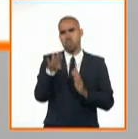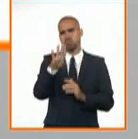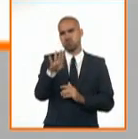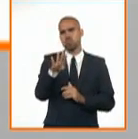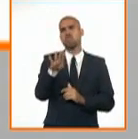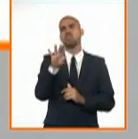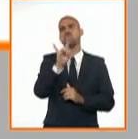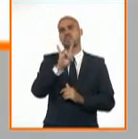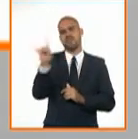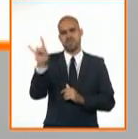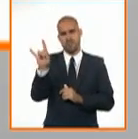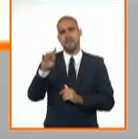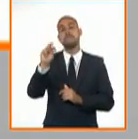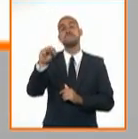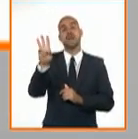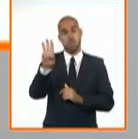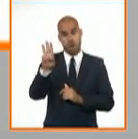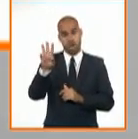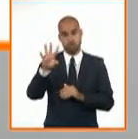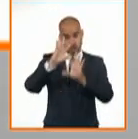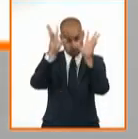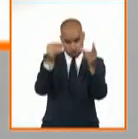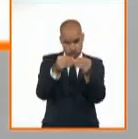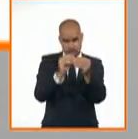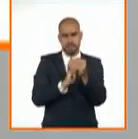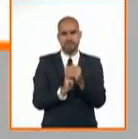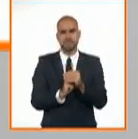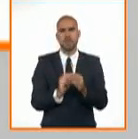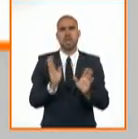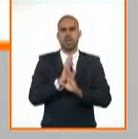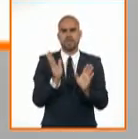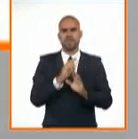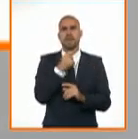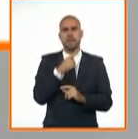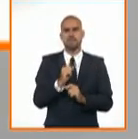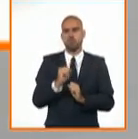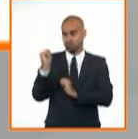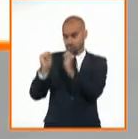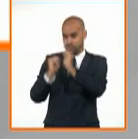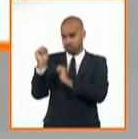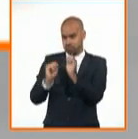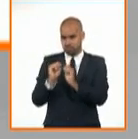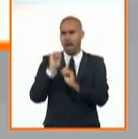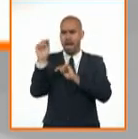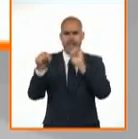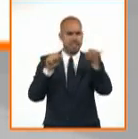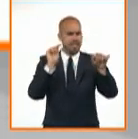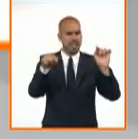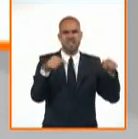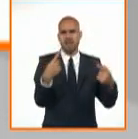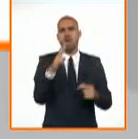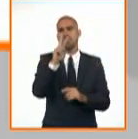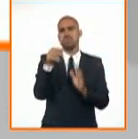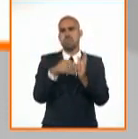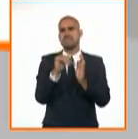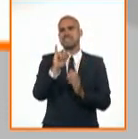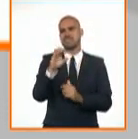de generación y de ellos en la centrales termoeléctricas hay ubicados 2 mil 608